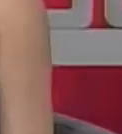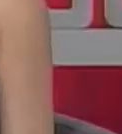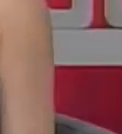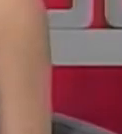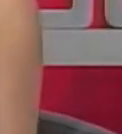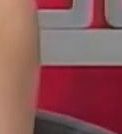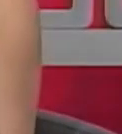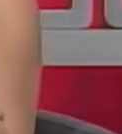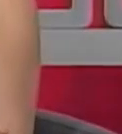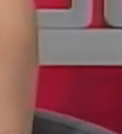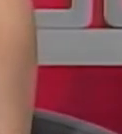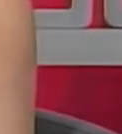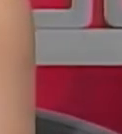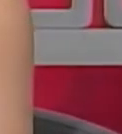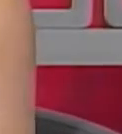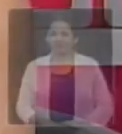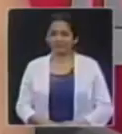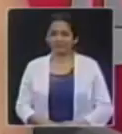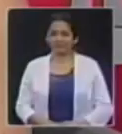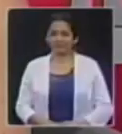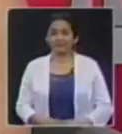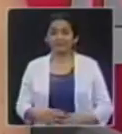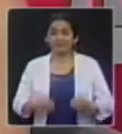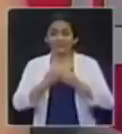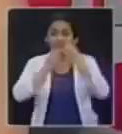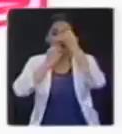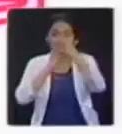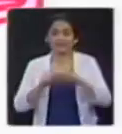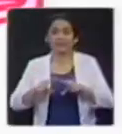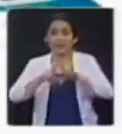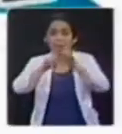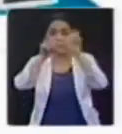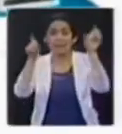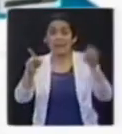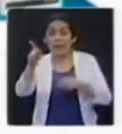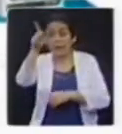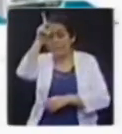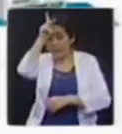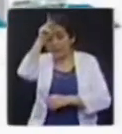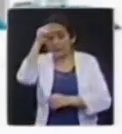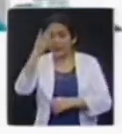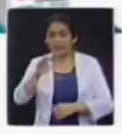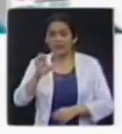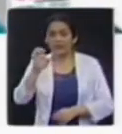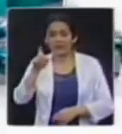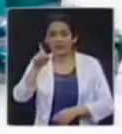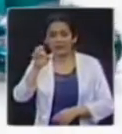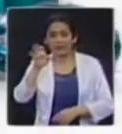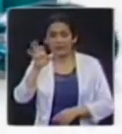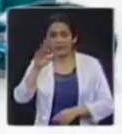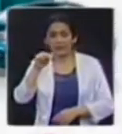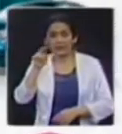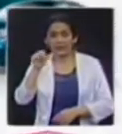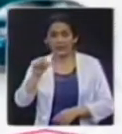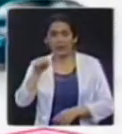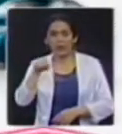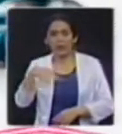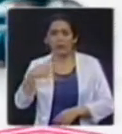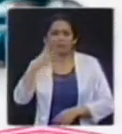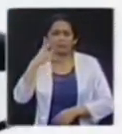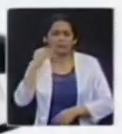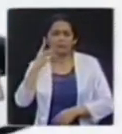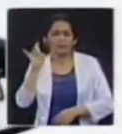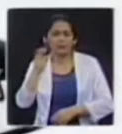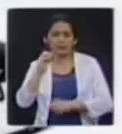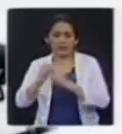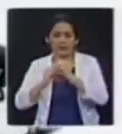Estamos de regreso, amigos televidentes. Más información. La empresa peruana Edna, especializada en soluciones de energía, con más de 80 años de